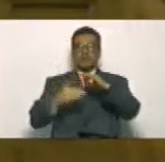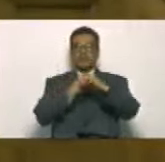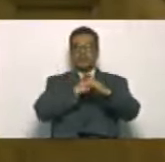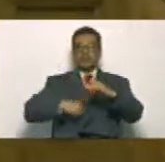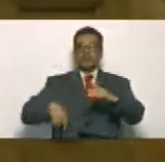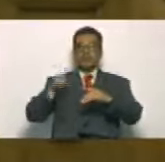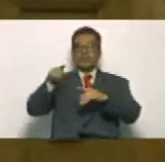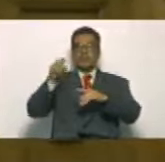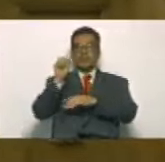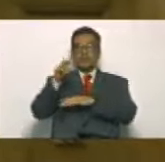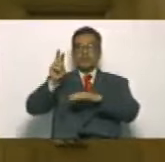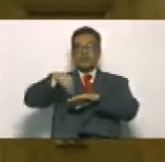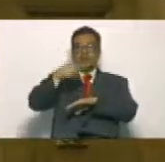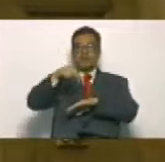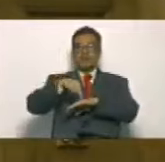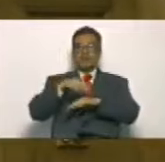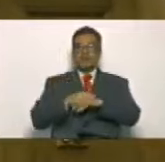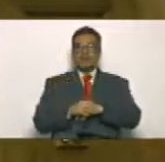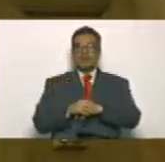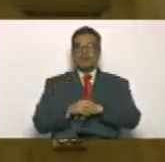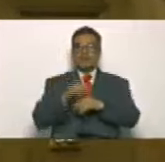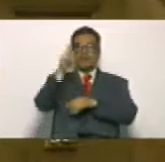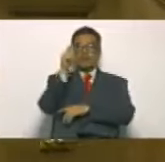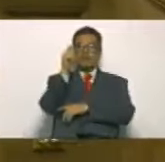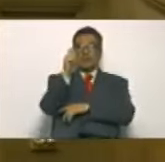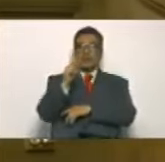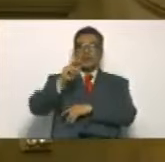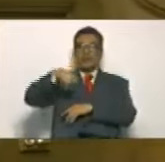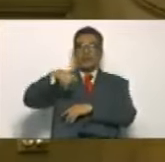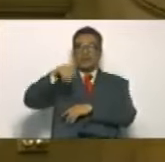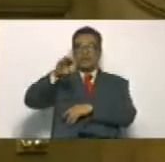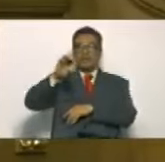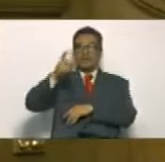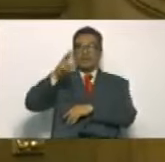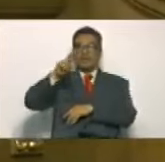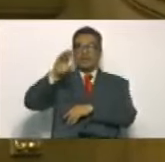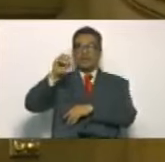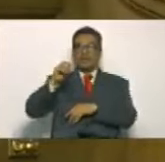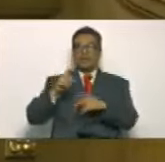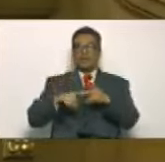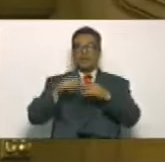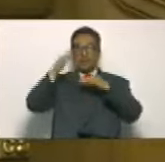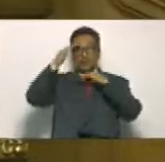de esta honorable Asamblea Nacional, diputado Pedro Infante,